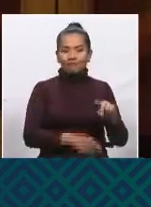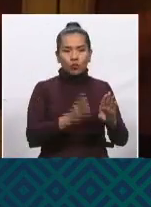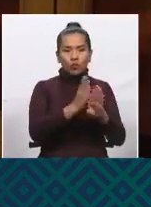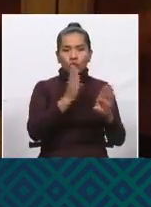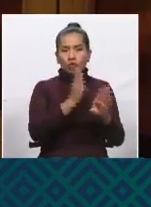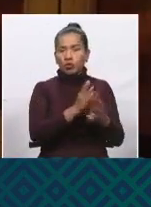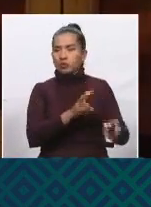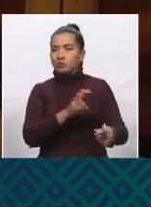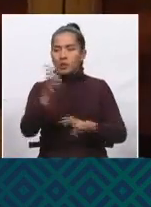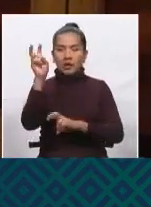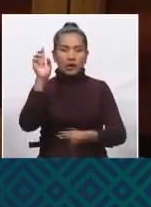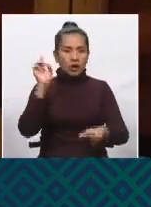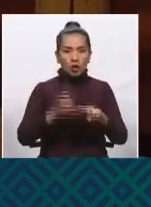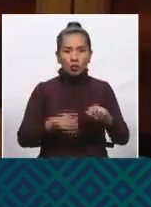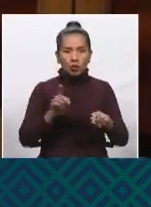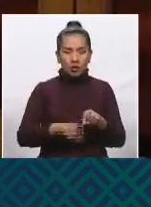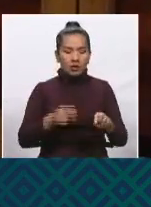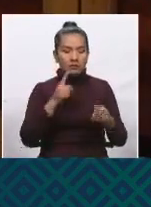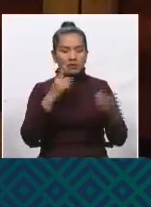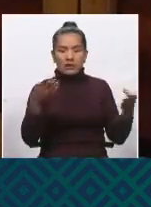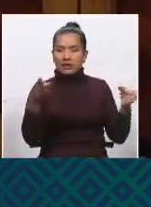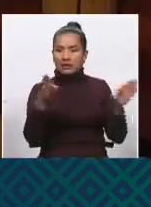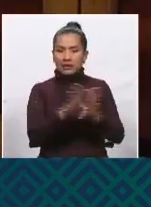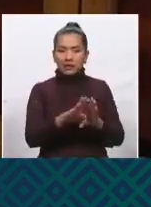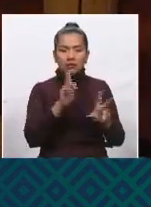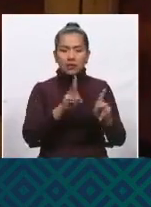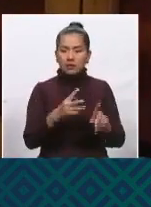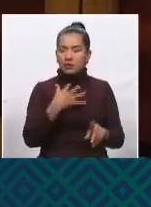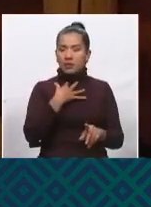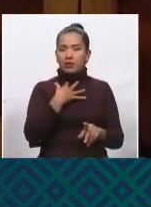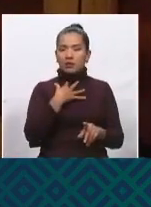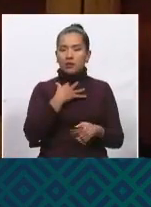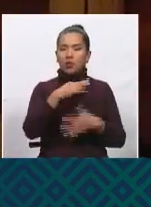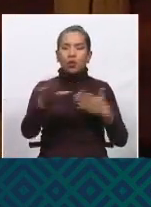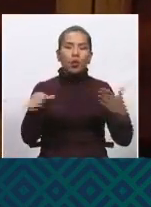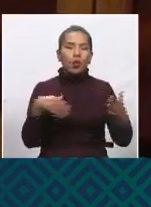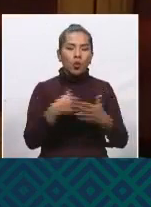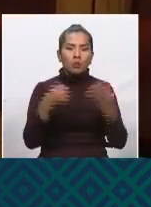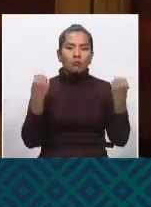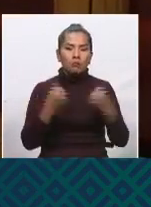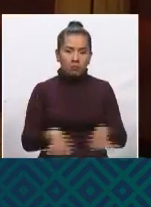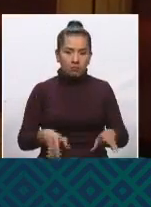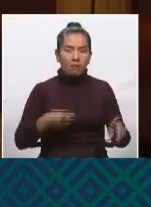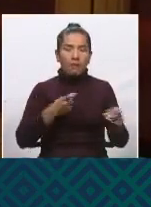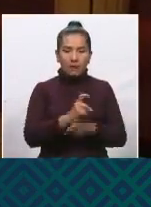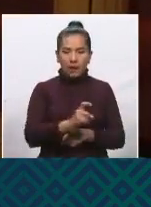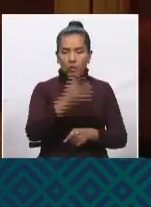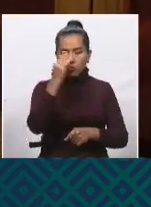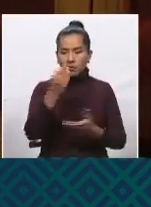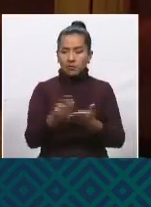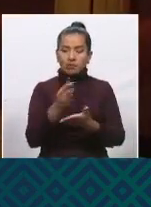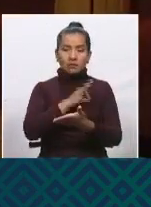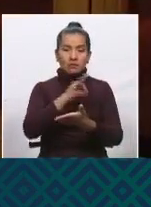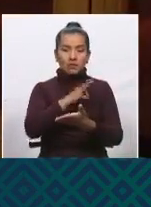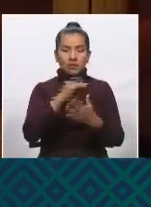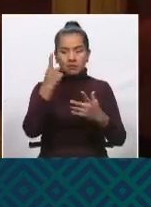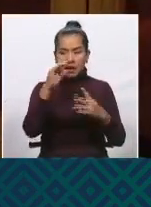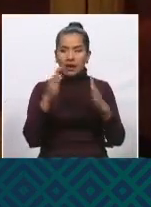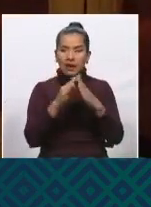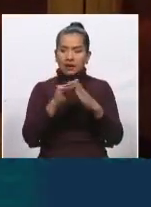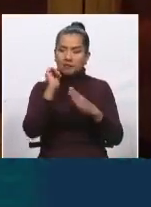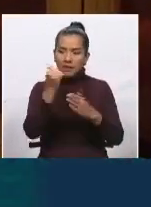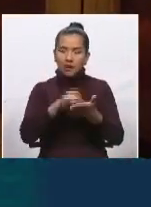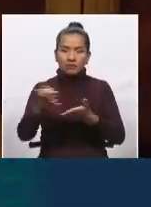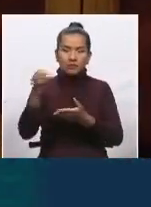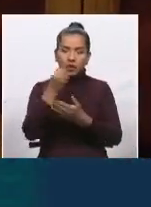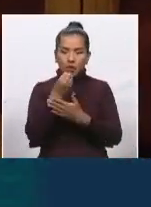buses, no trabaja la gente, todos ellos se perjudican porque son personas que llevan diariamente el sustento a su casa.